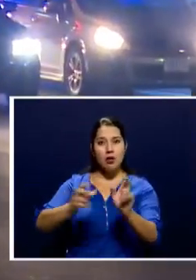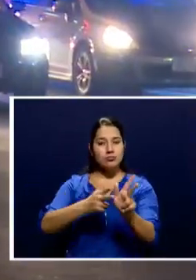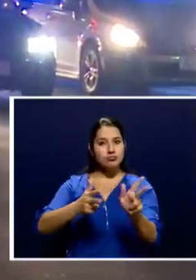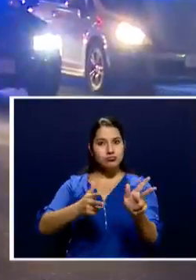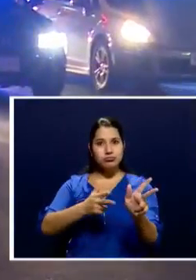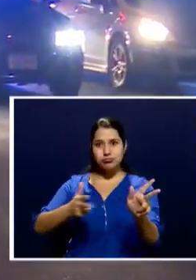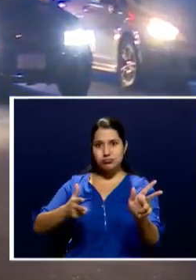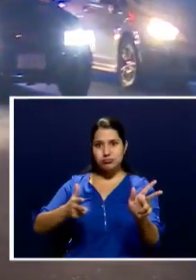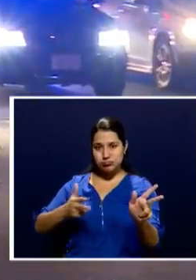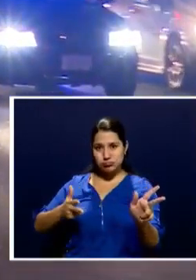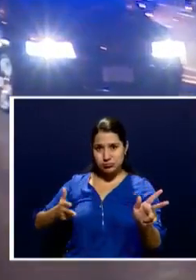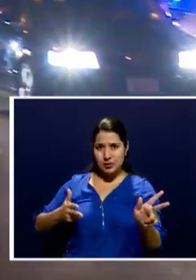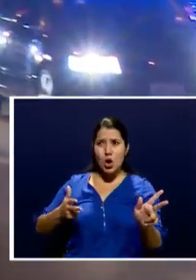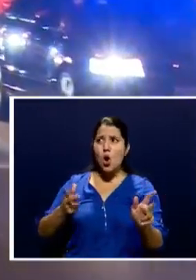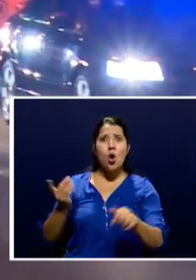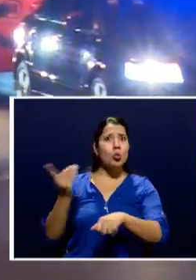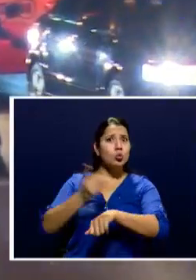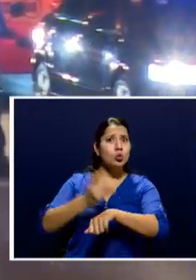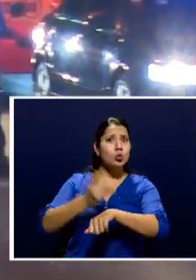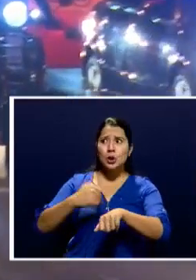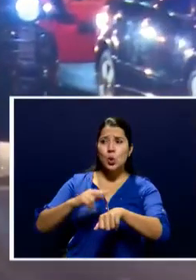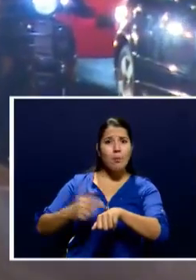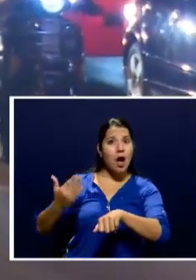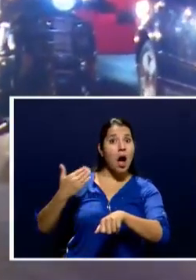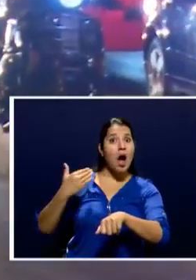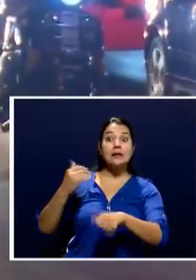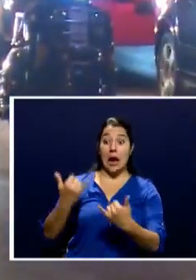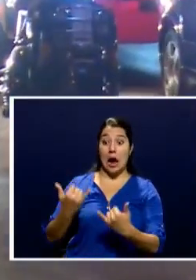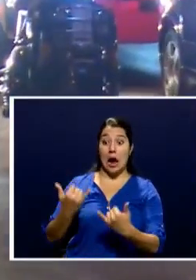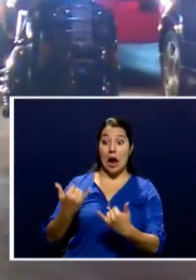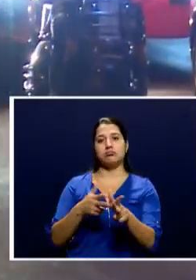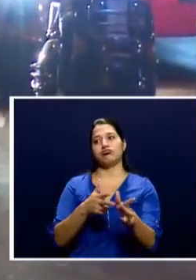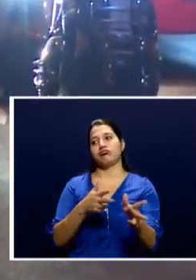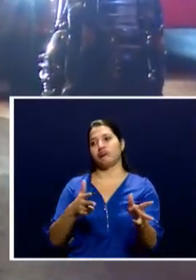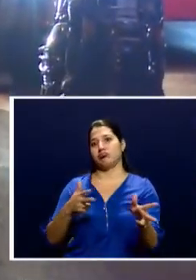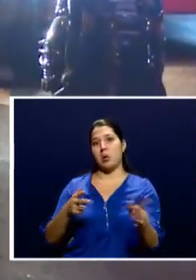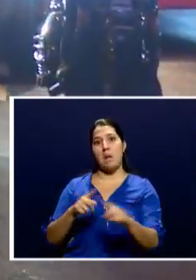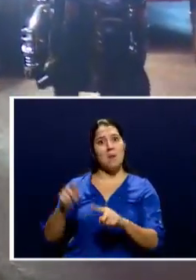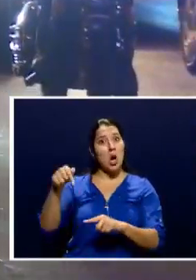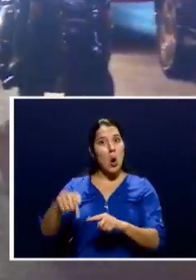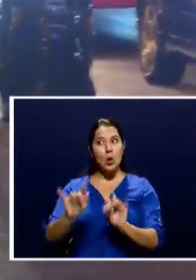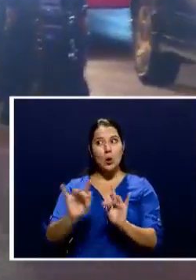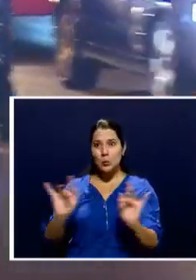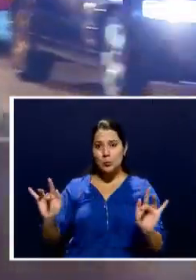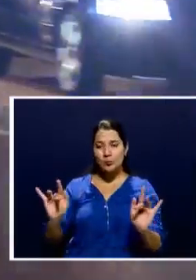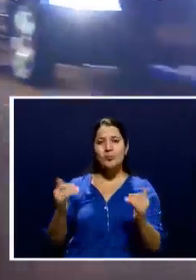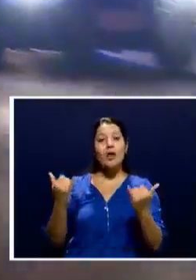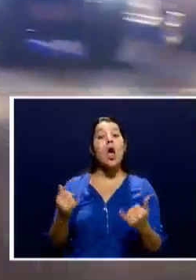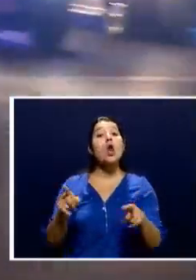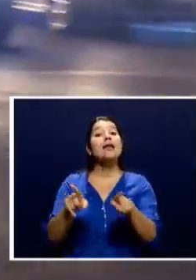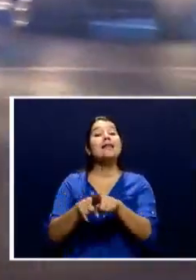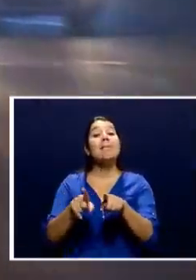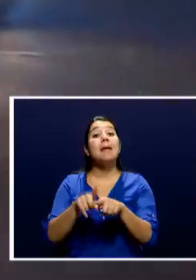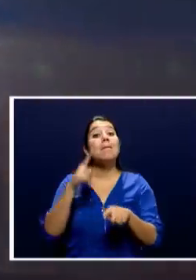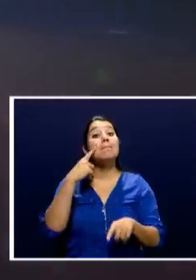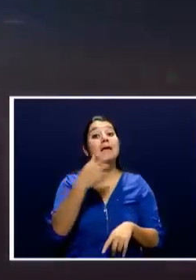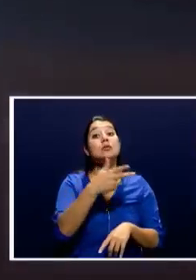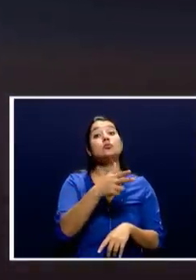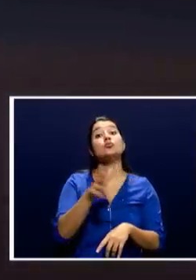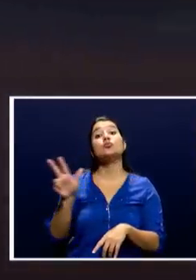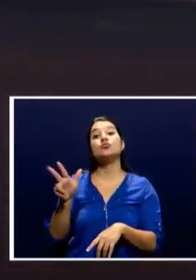estaría abarrotada de vehículos a esta hora, un congestionamiento vial importante. Vamos a ver también hacia el sector